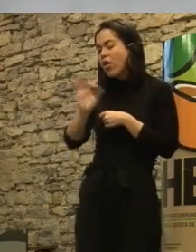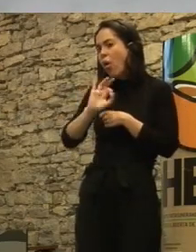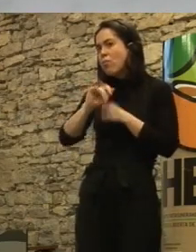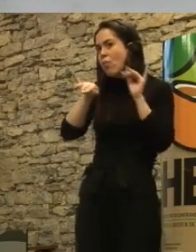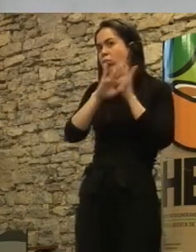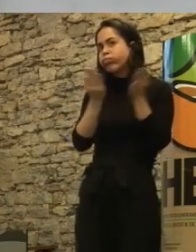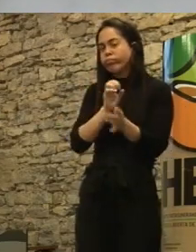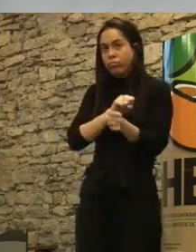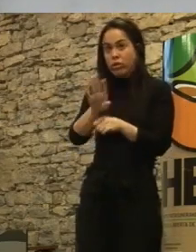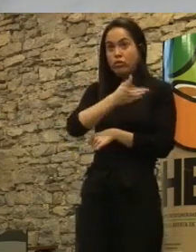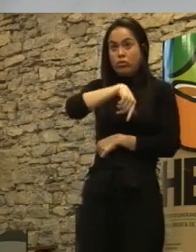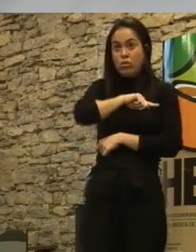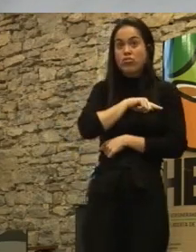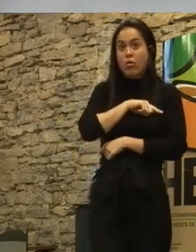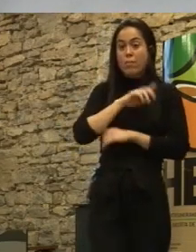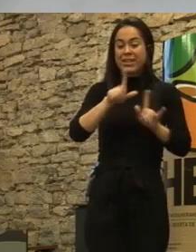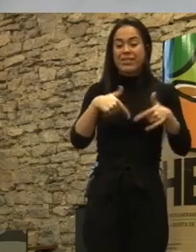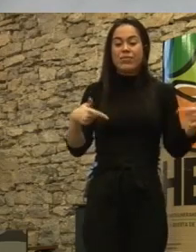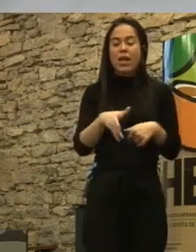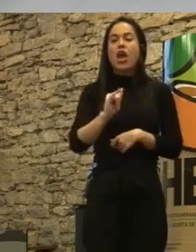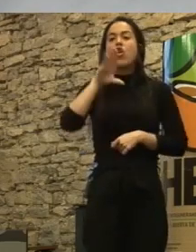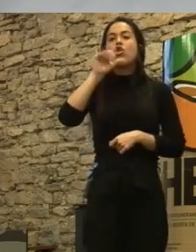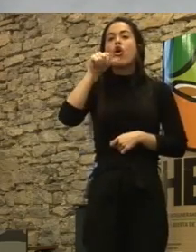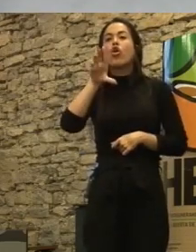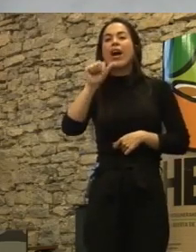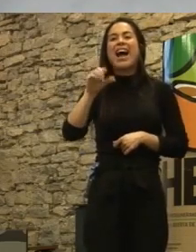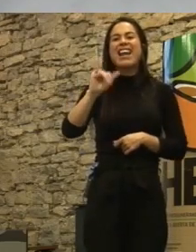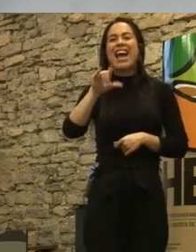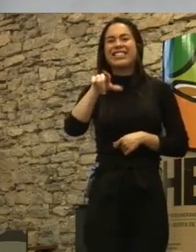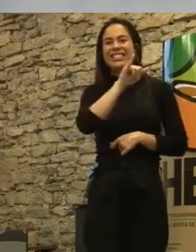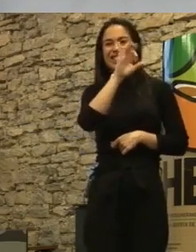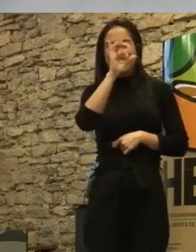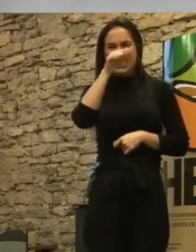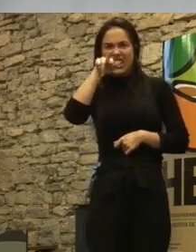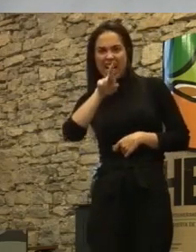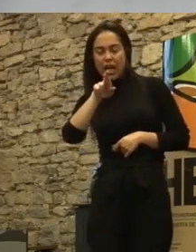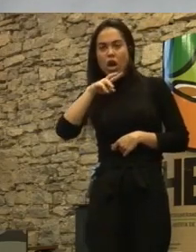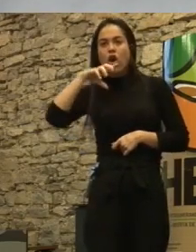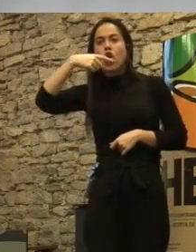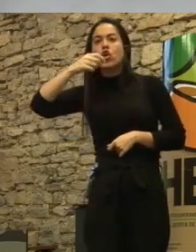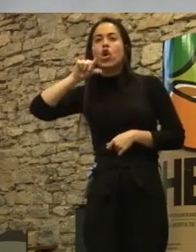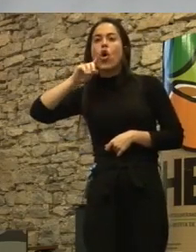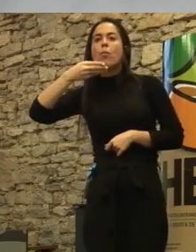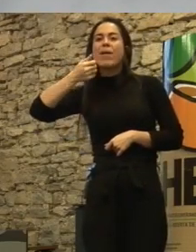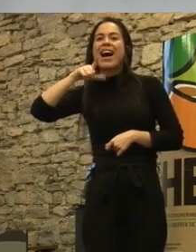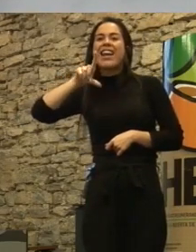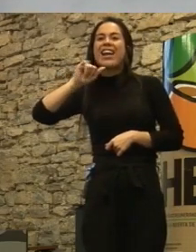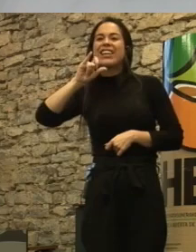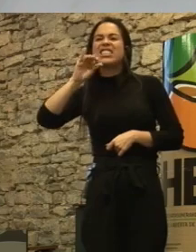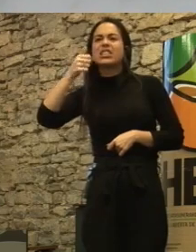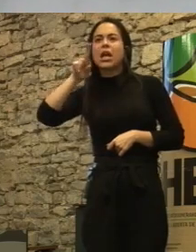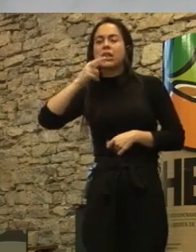dirigida por gente excepcional que se llama Localizer Globalizer. ¿Qué puedo traerme aquí de experiencias de